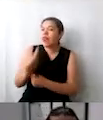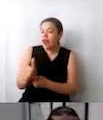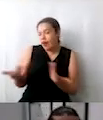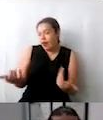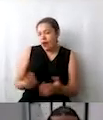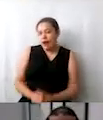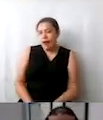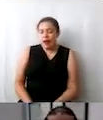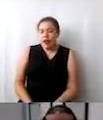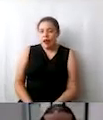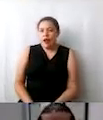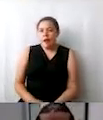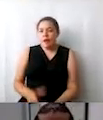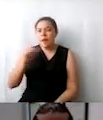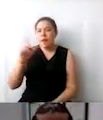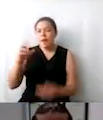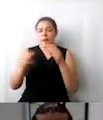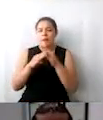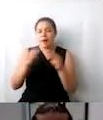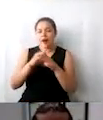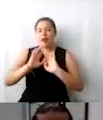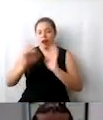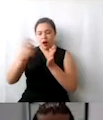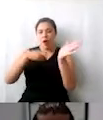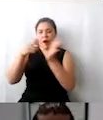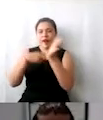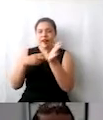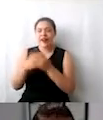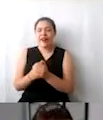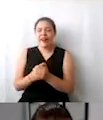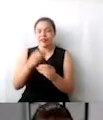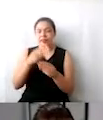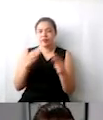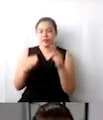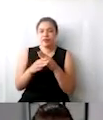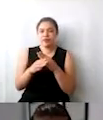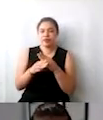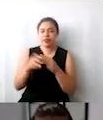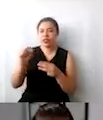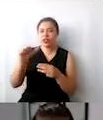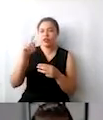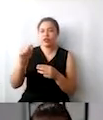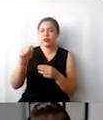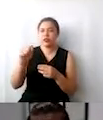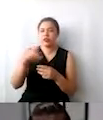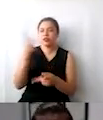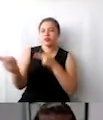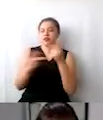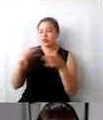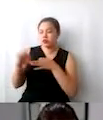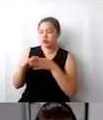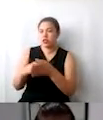Cuando les mandemos el material, aquí esto va a estar corregido porque no hay. En mantenimiento de autos, lo que dice el SAT, si vemos en la página de preguntas frecuentes, es que